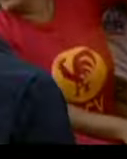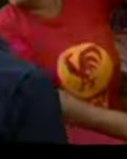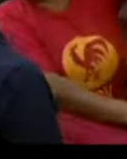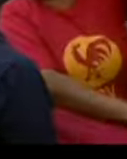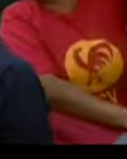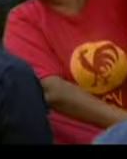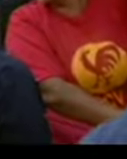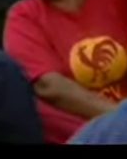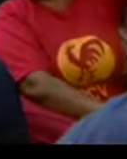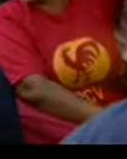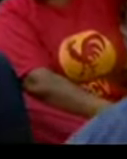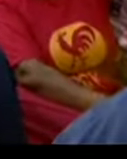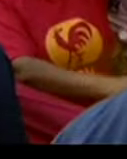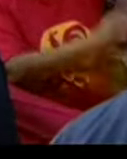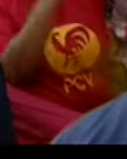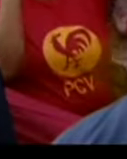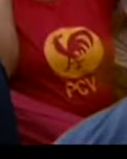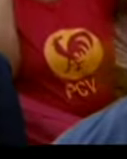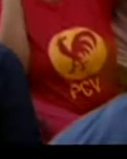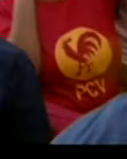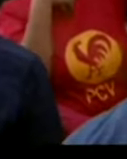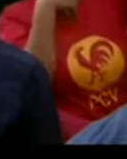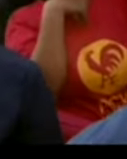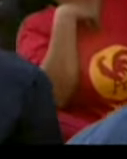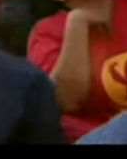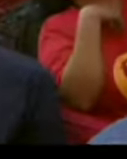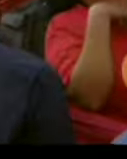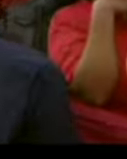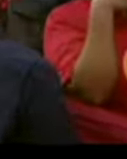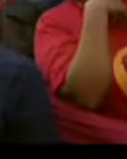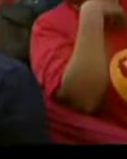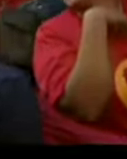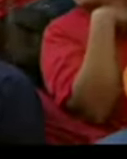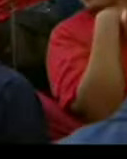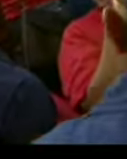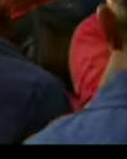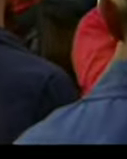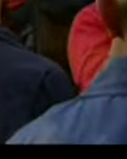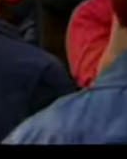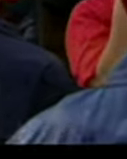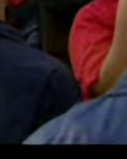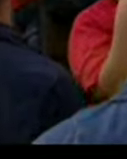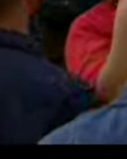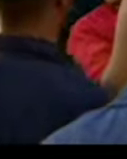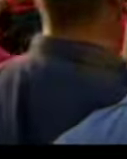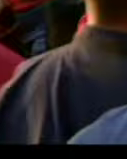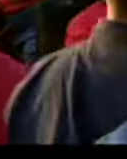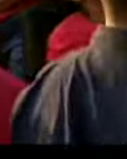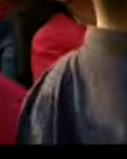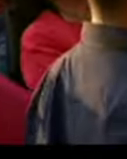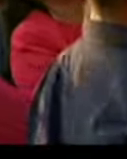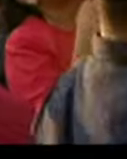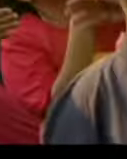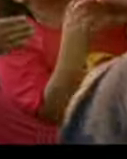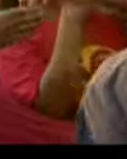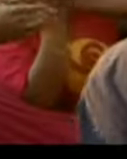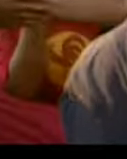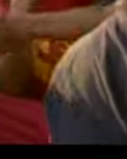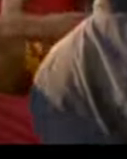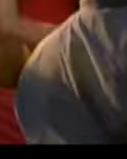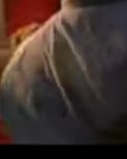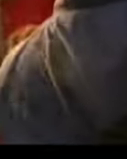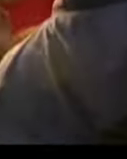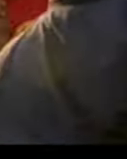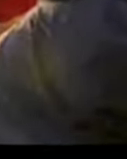creación del gran movimiento de movimientos de mujeres Josefa Joaquina Sánchez, que surge como respuesta a